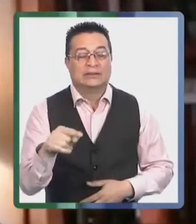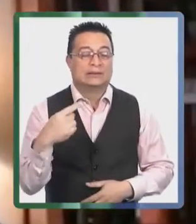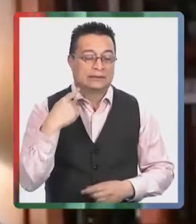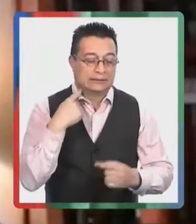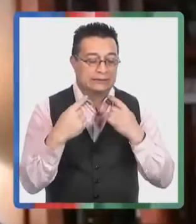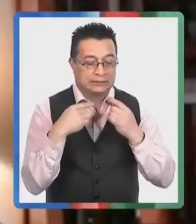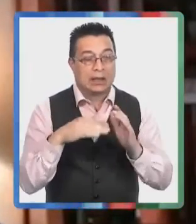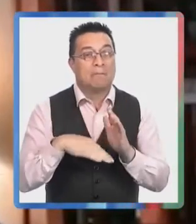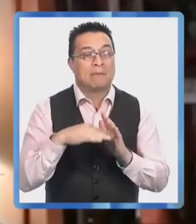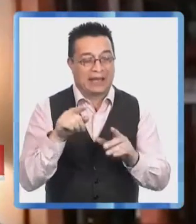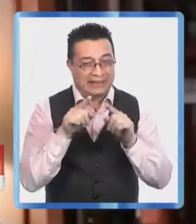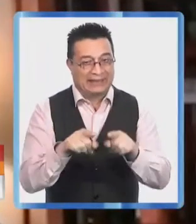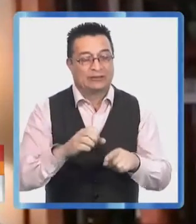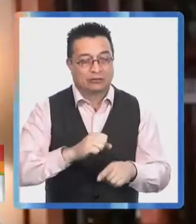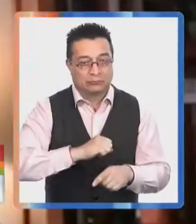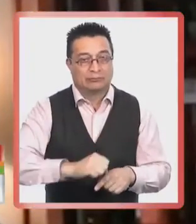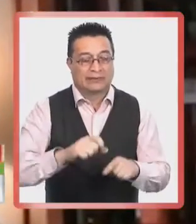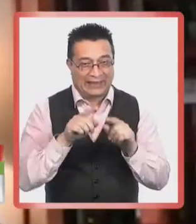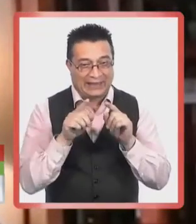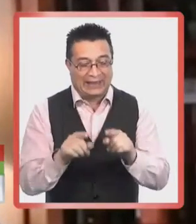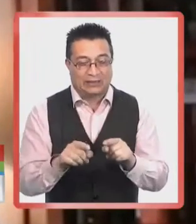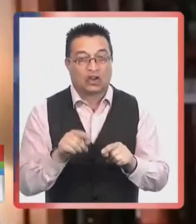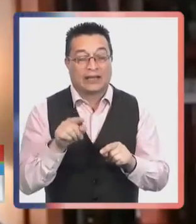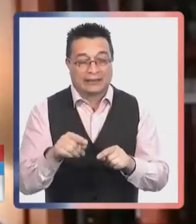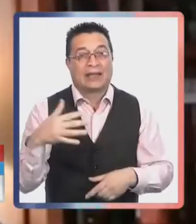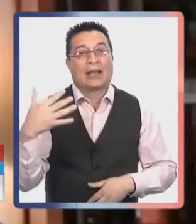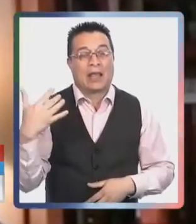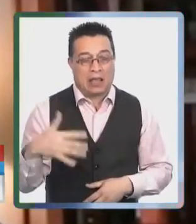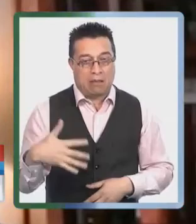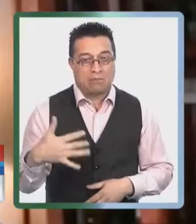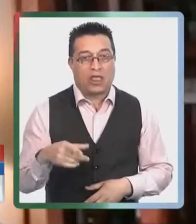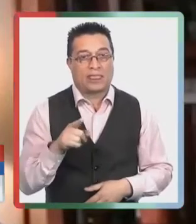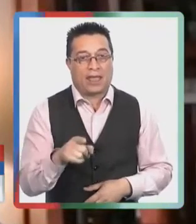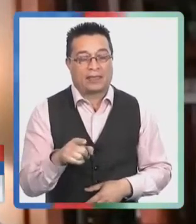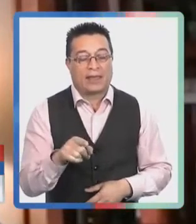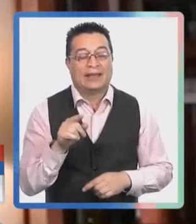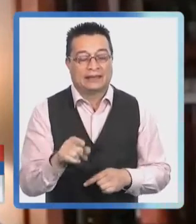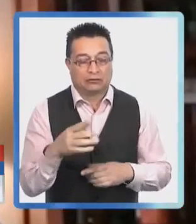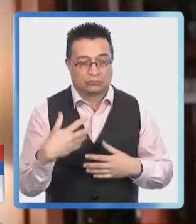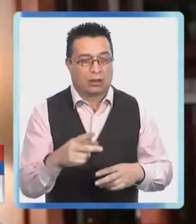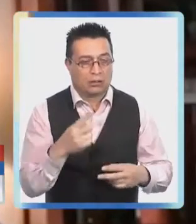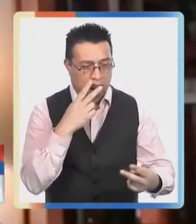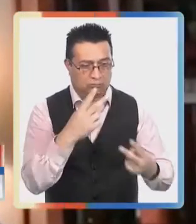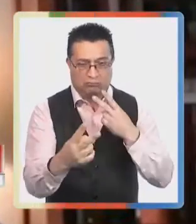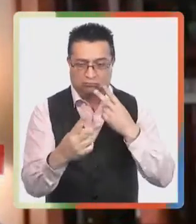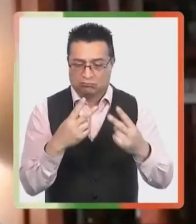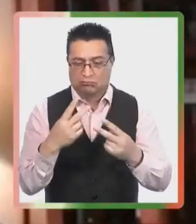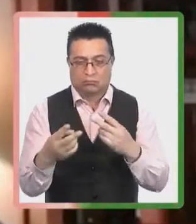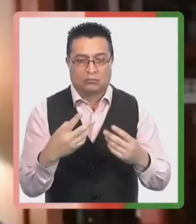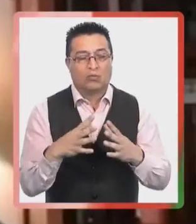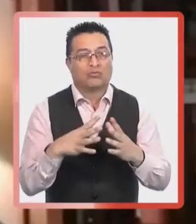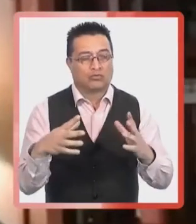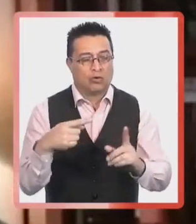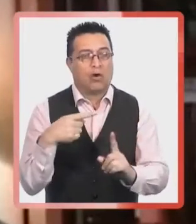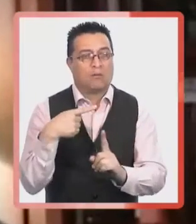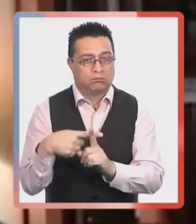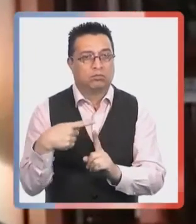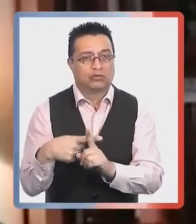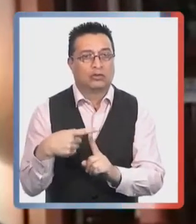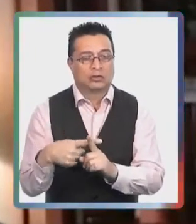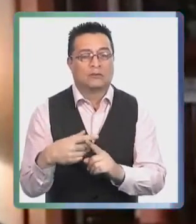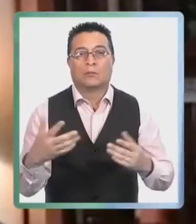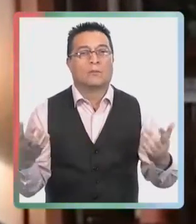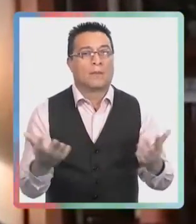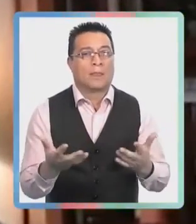cuidados intensivos y que la gente esté hospitalizada. Eso es lo importante y eso se está viendo muy